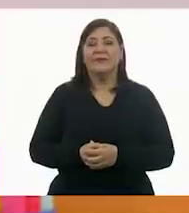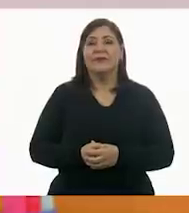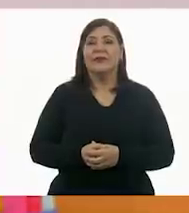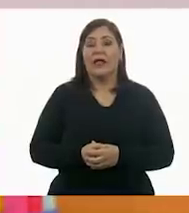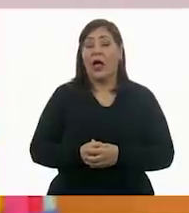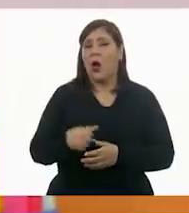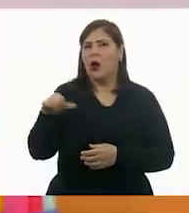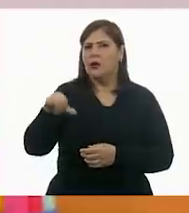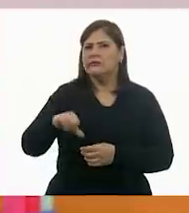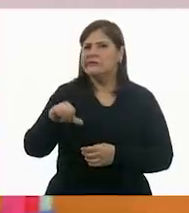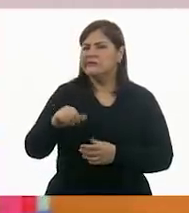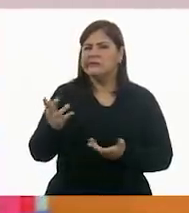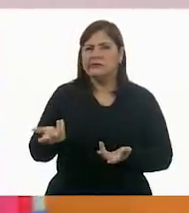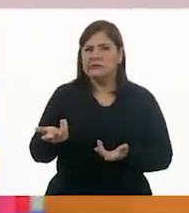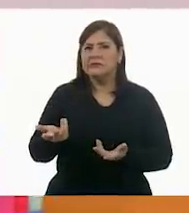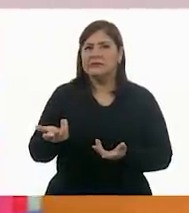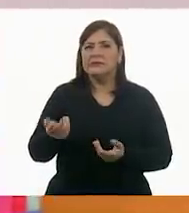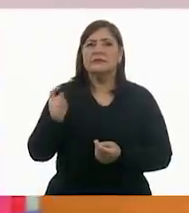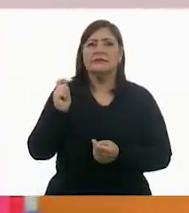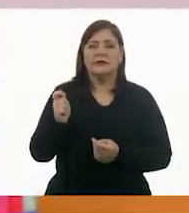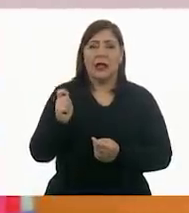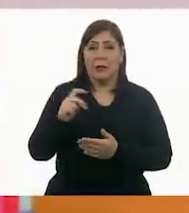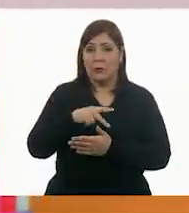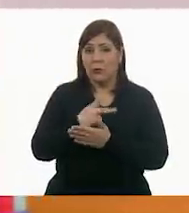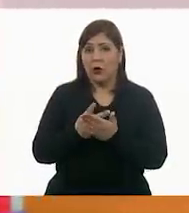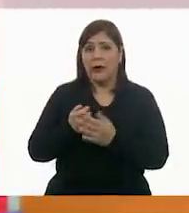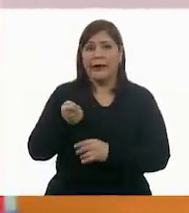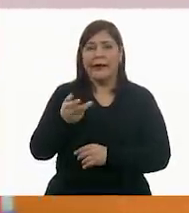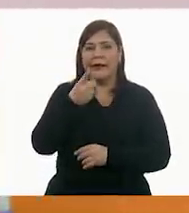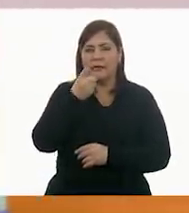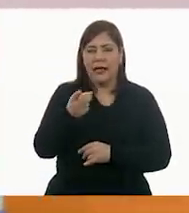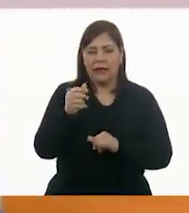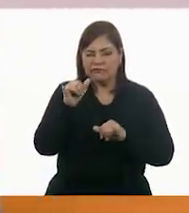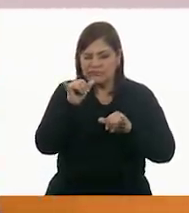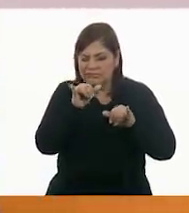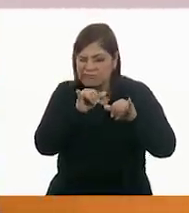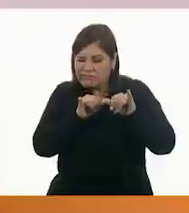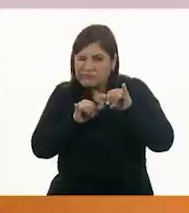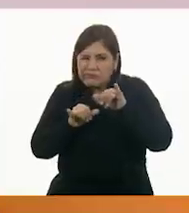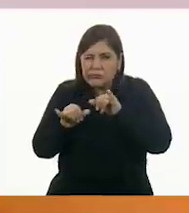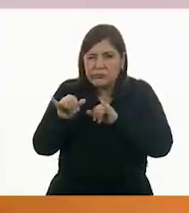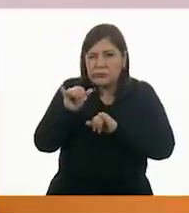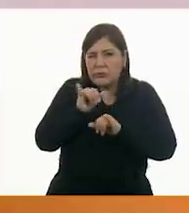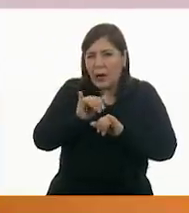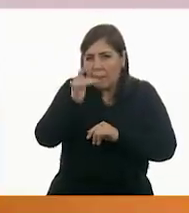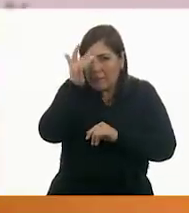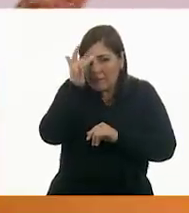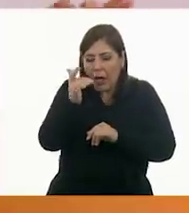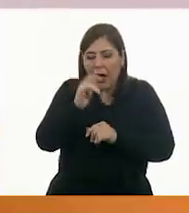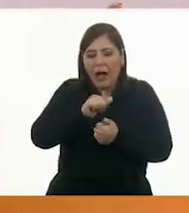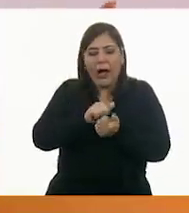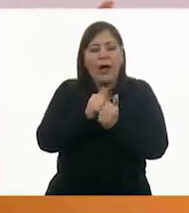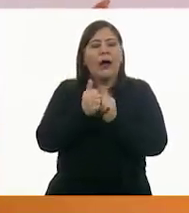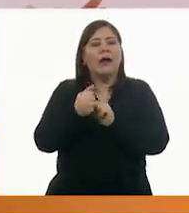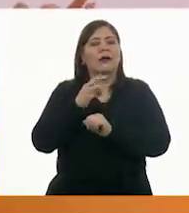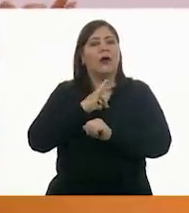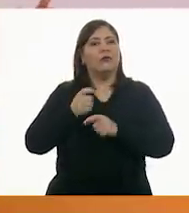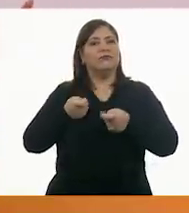el día de hoy, nuestro programa se llama Fórmulas Mágicas para Controlar Nuestras